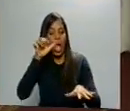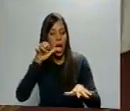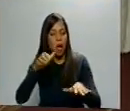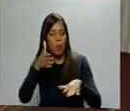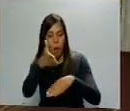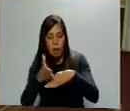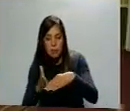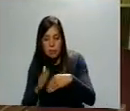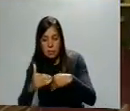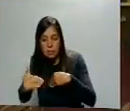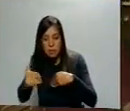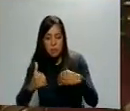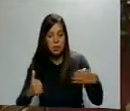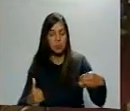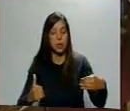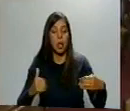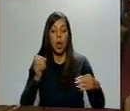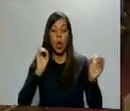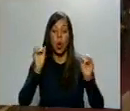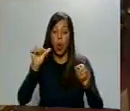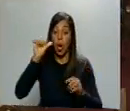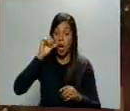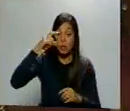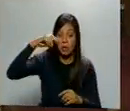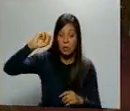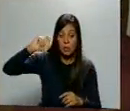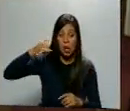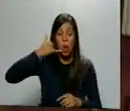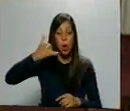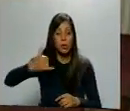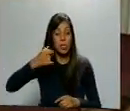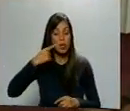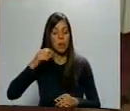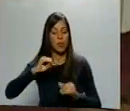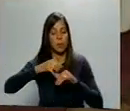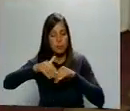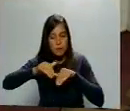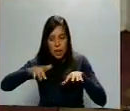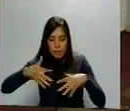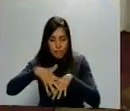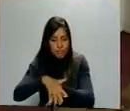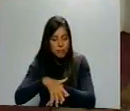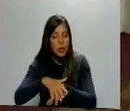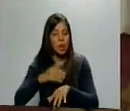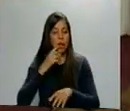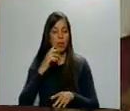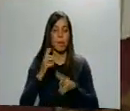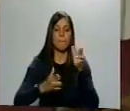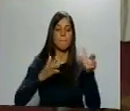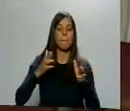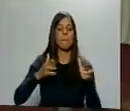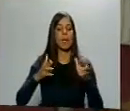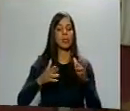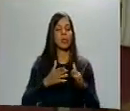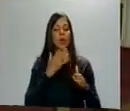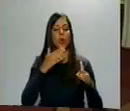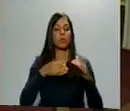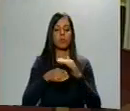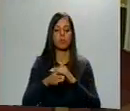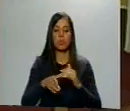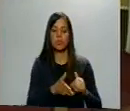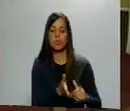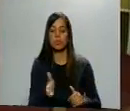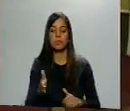Las redes telefónicas no la ven. La de transporte, la vialidad. Usted ve en el metro y usted no sabe cuándo pasó por